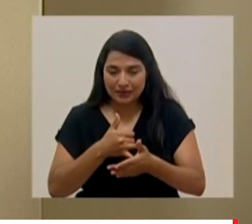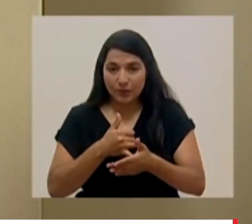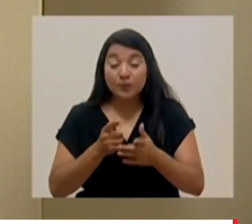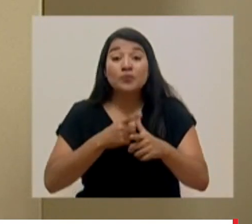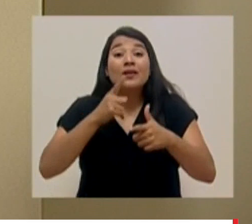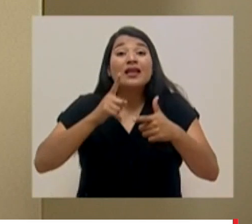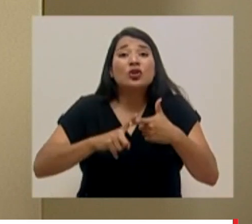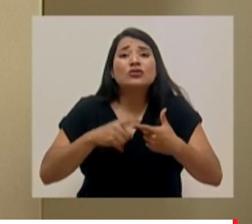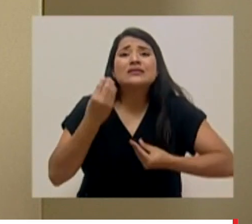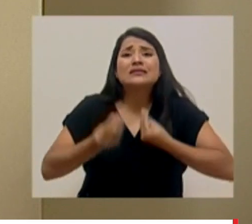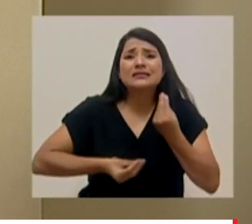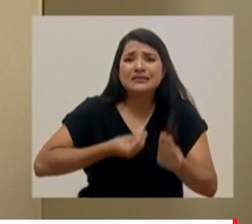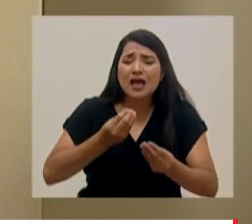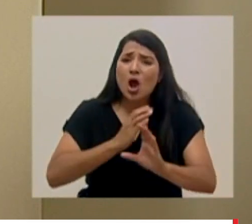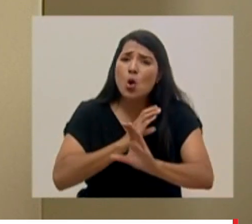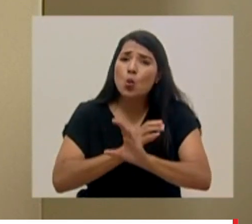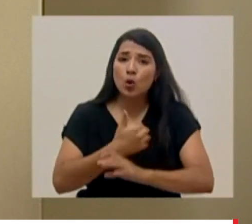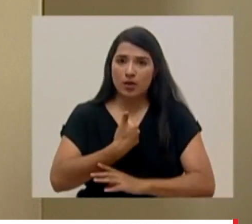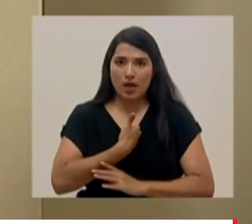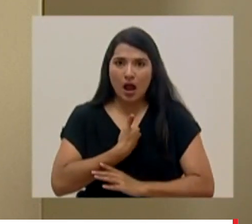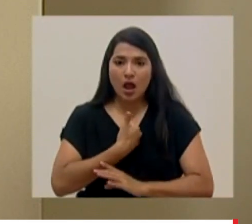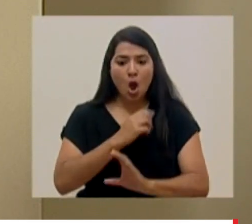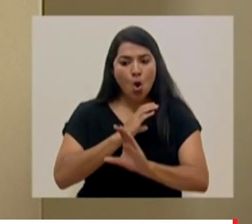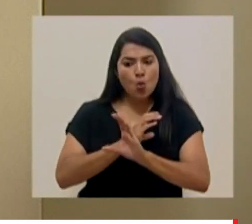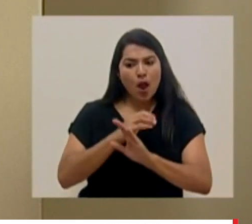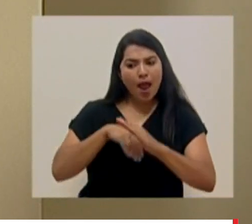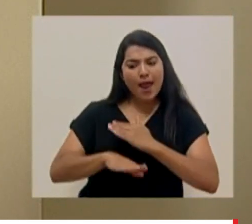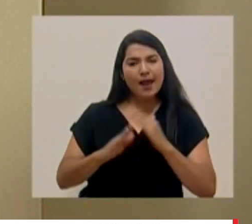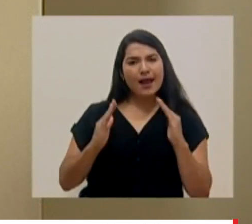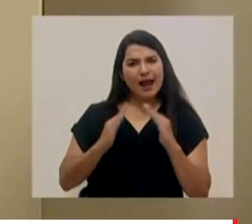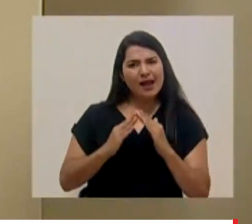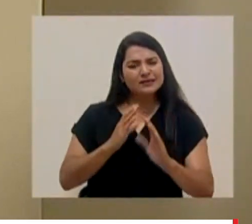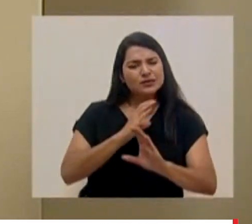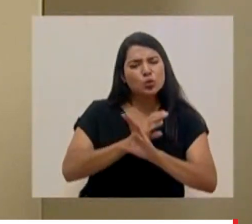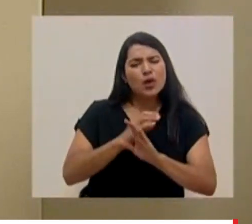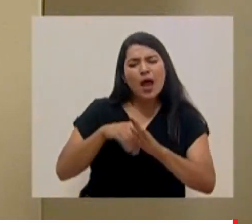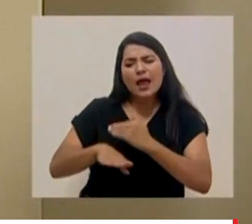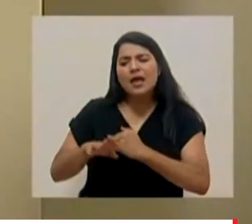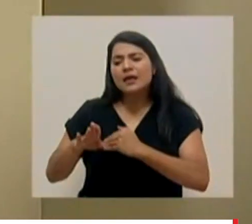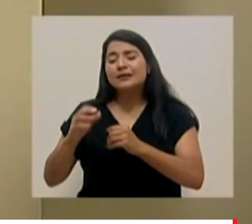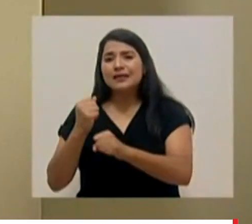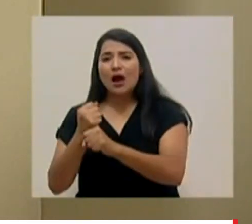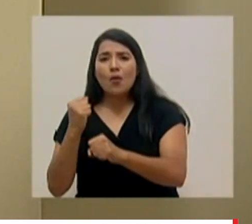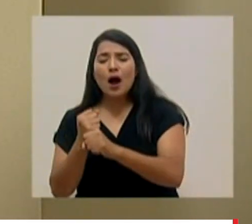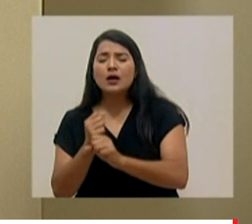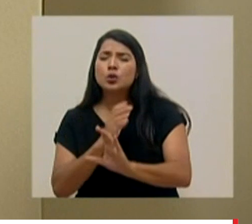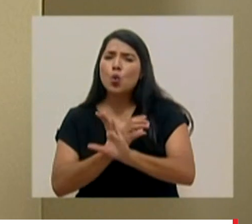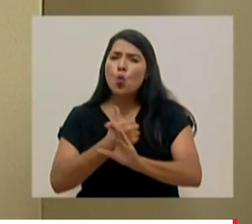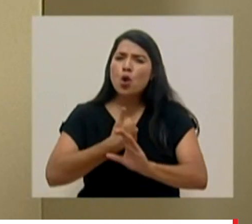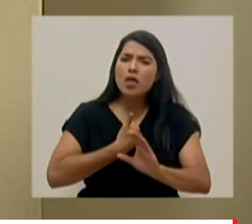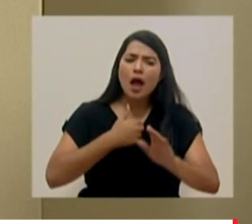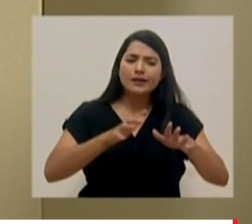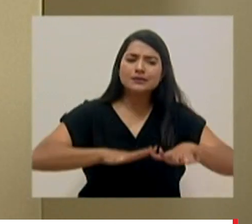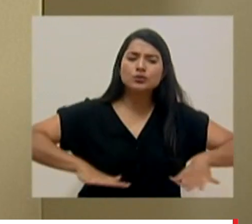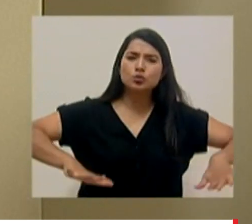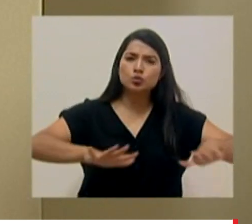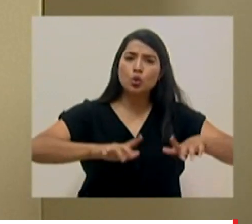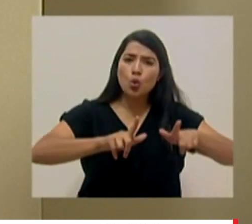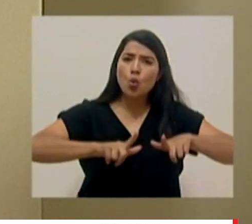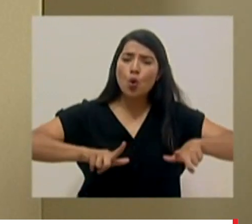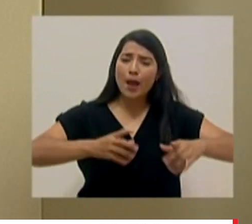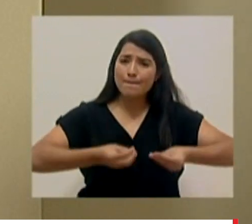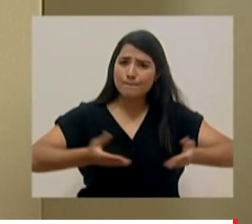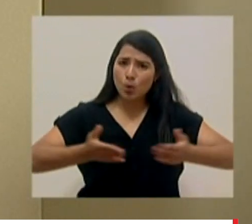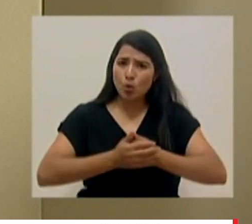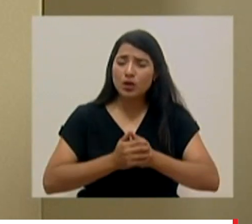a cuidarnos en nuestras casas, a cuidarnos en nuestros trabajos, a cuidar los espacios públicos